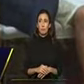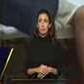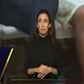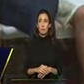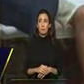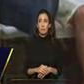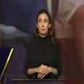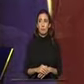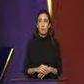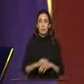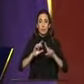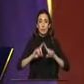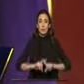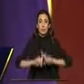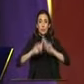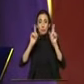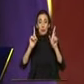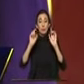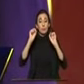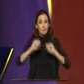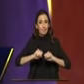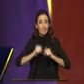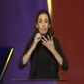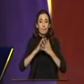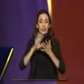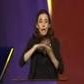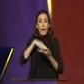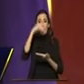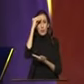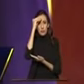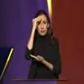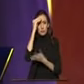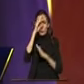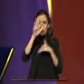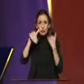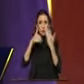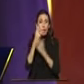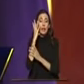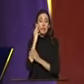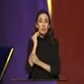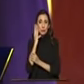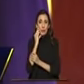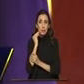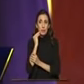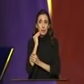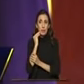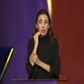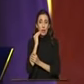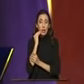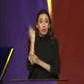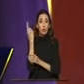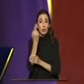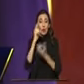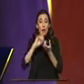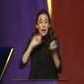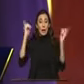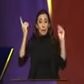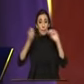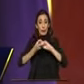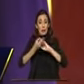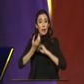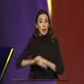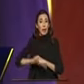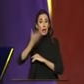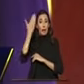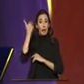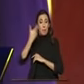Pero aprendimos la lección. La lección es: la única forma de cambiar el pasado